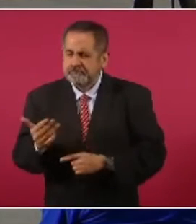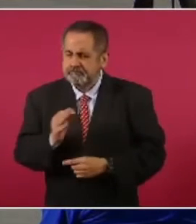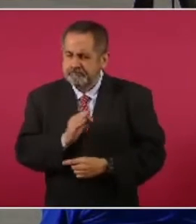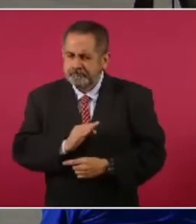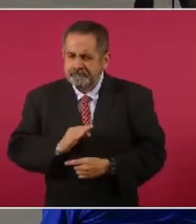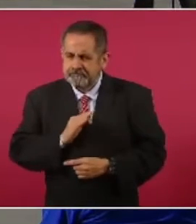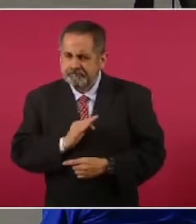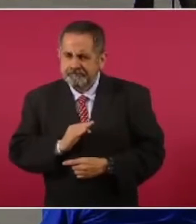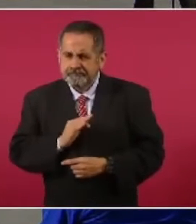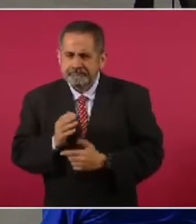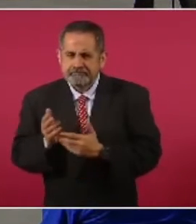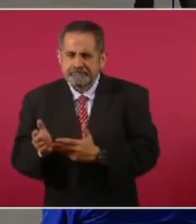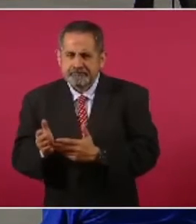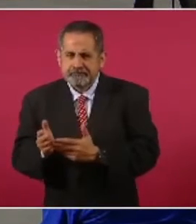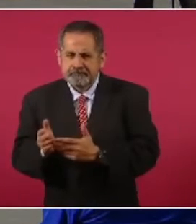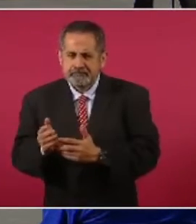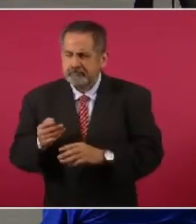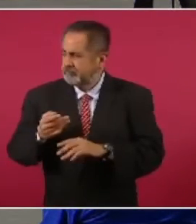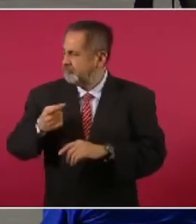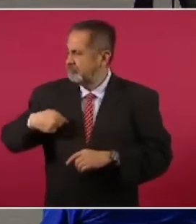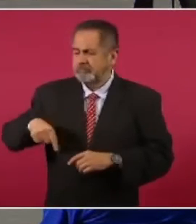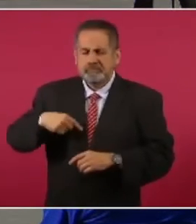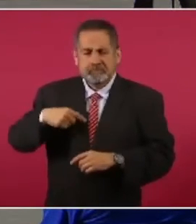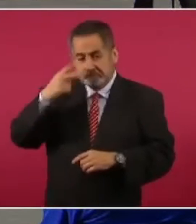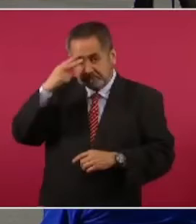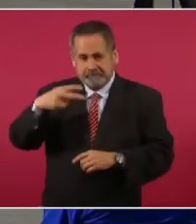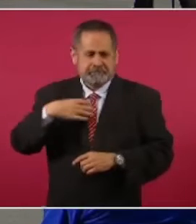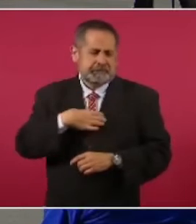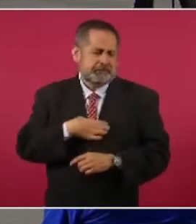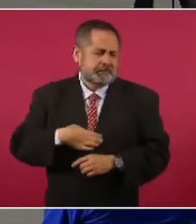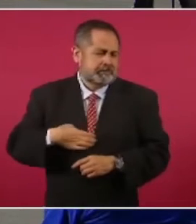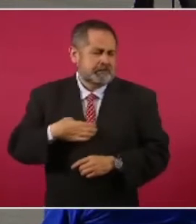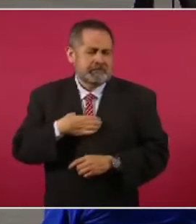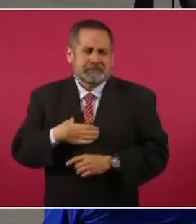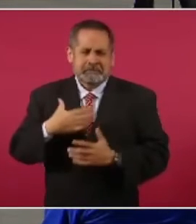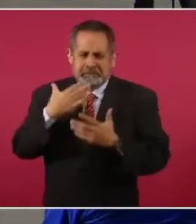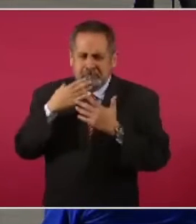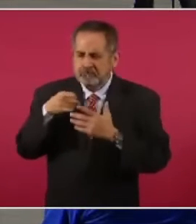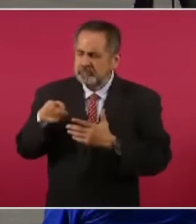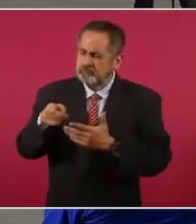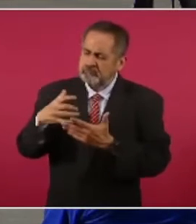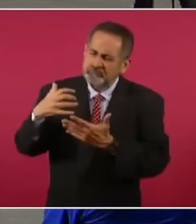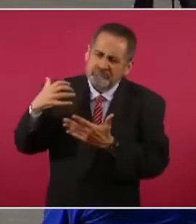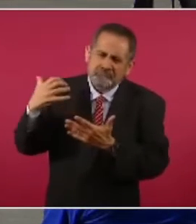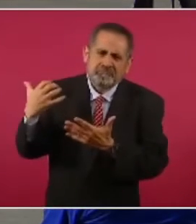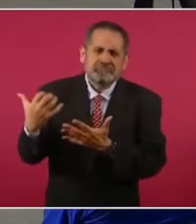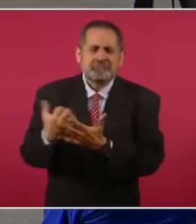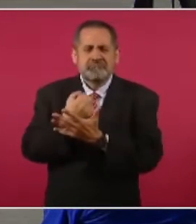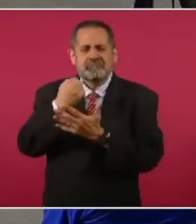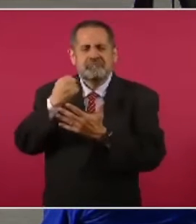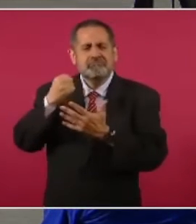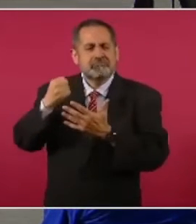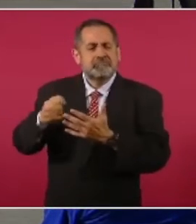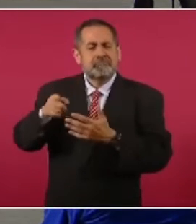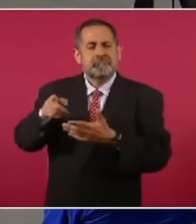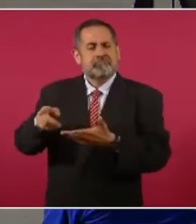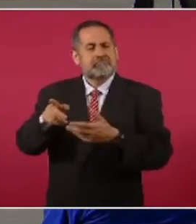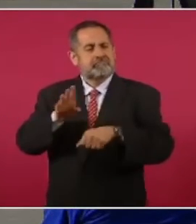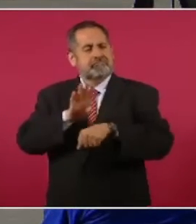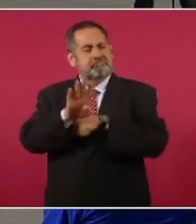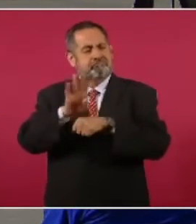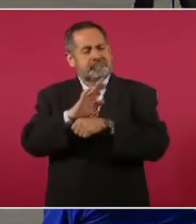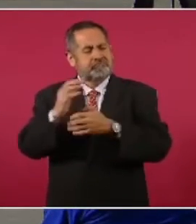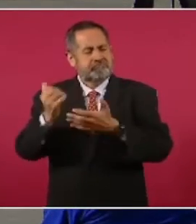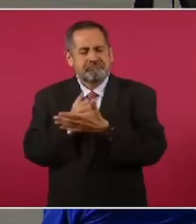Y felicidades. Estamos muy contentos en México por tu triunfo, que es el triunfo del pueblo de Brasil.